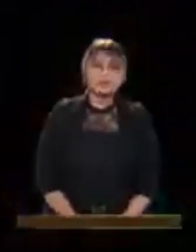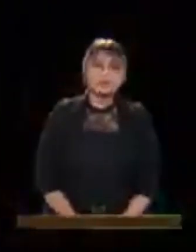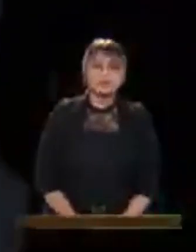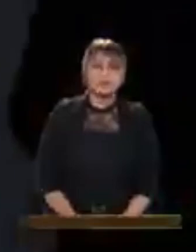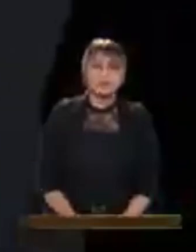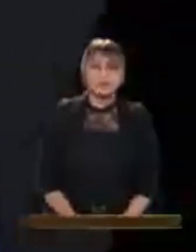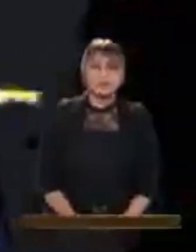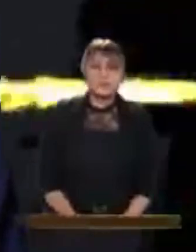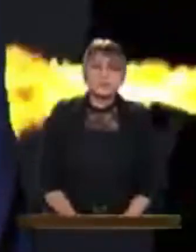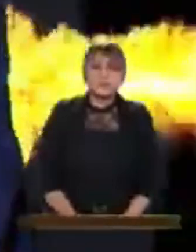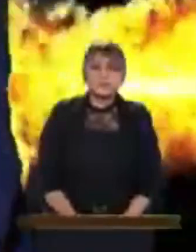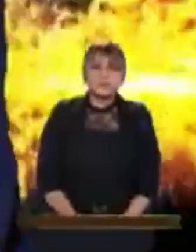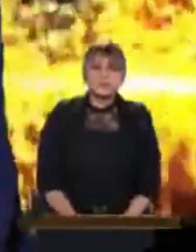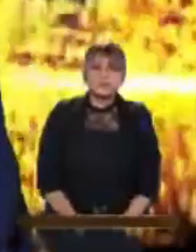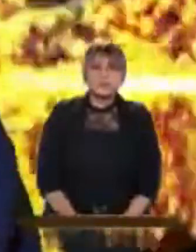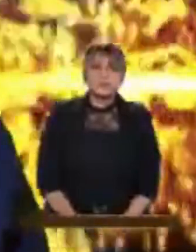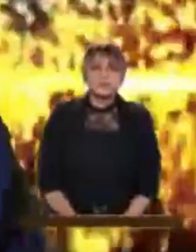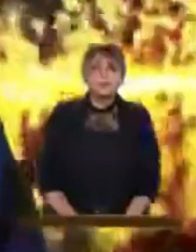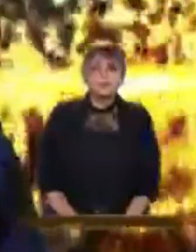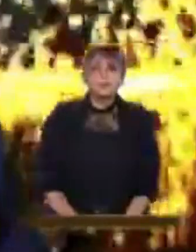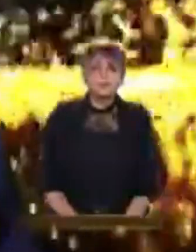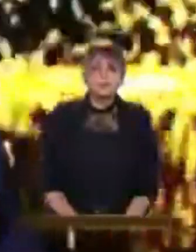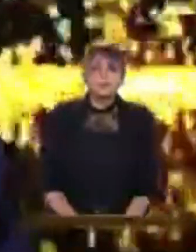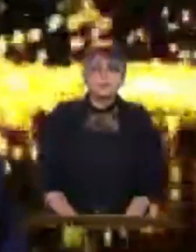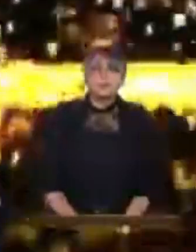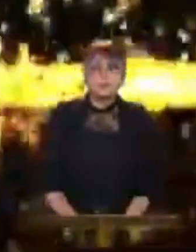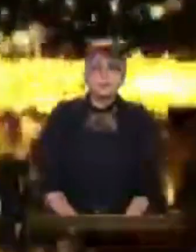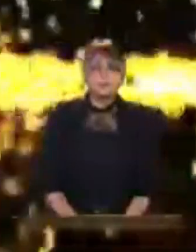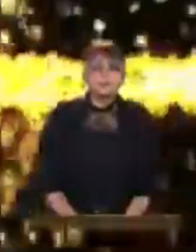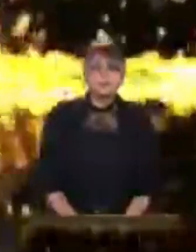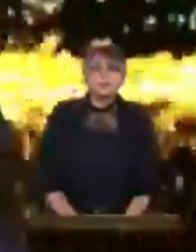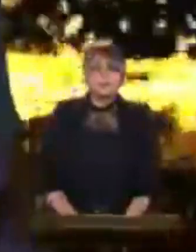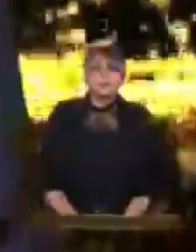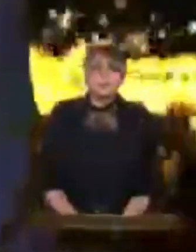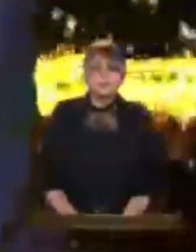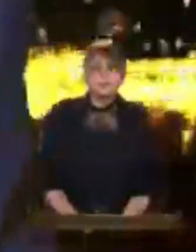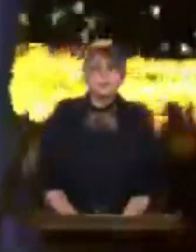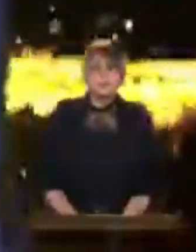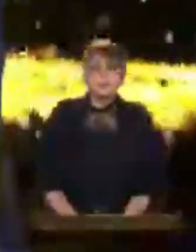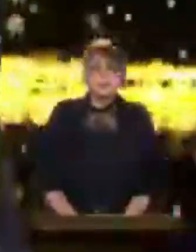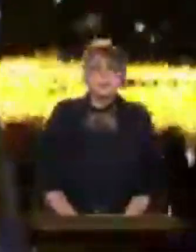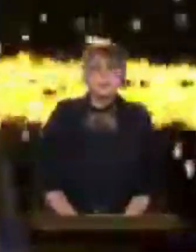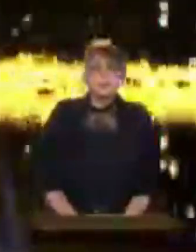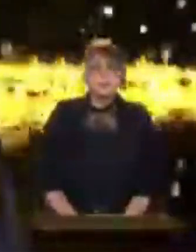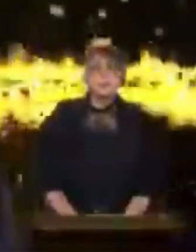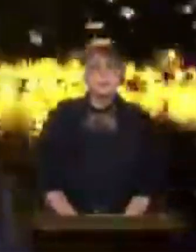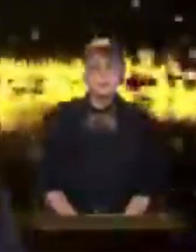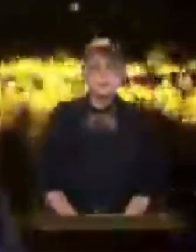Thank you.